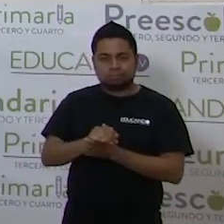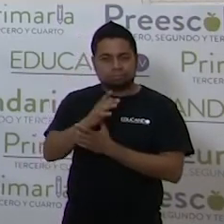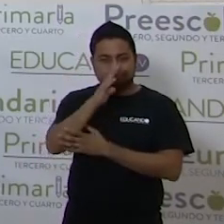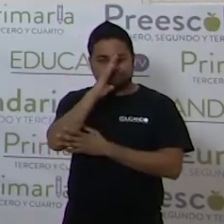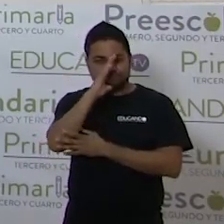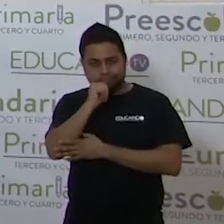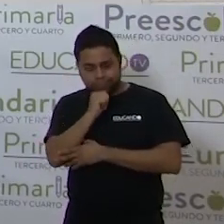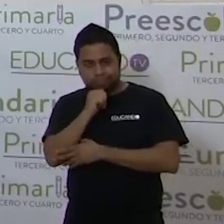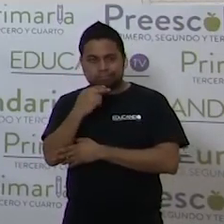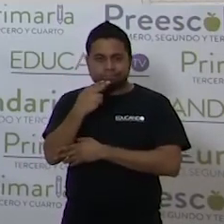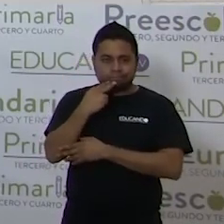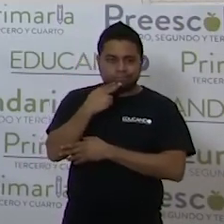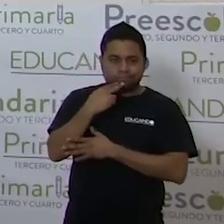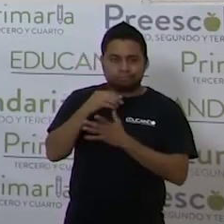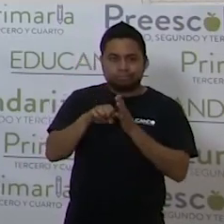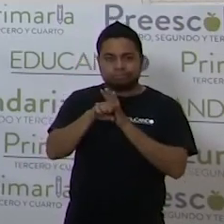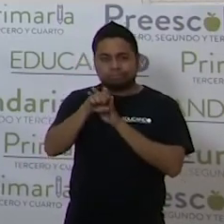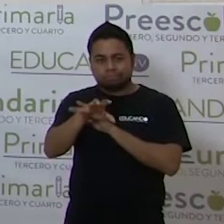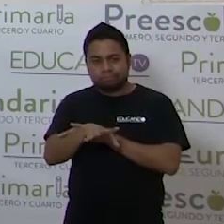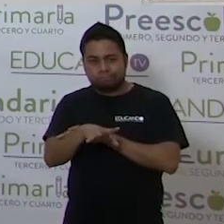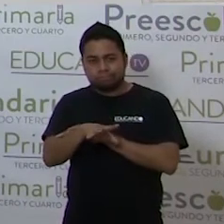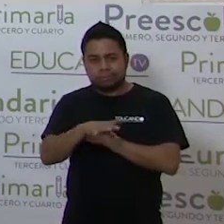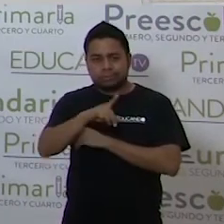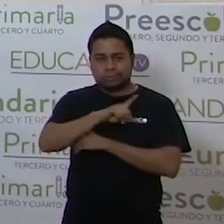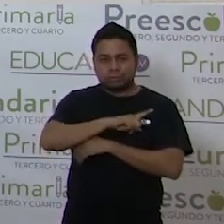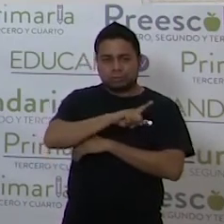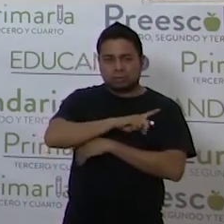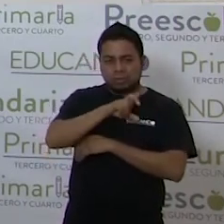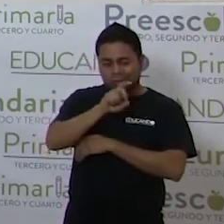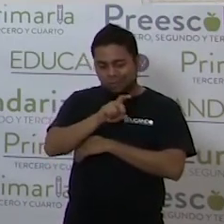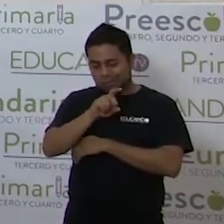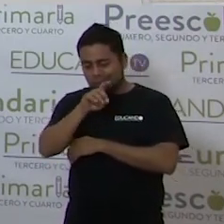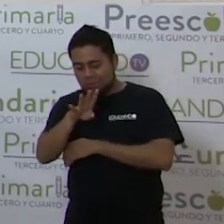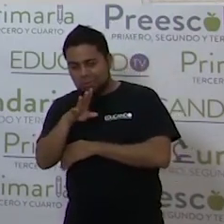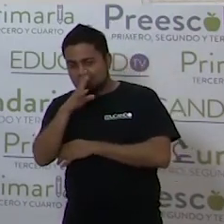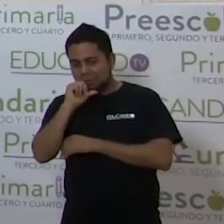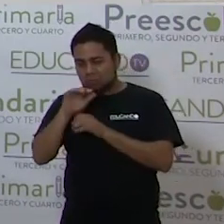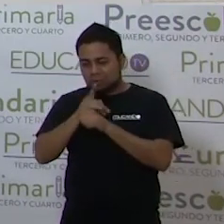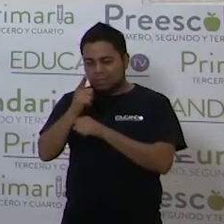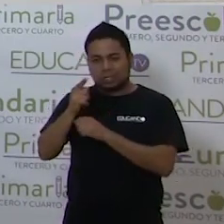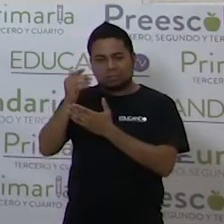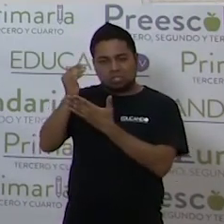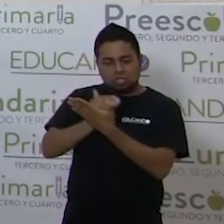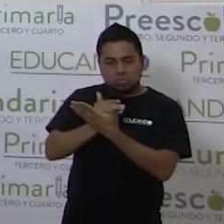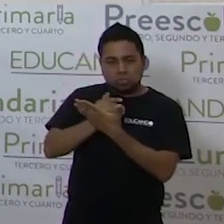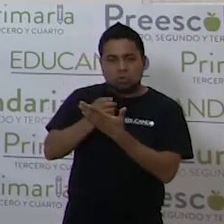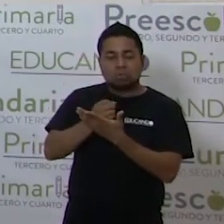el el cb 34 porque es mena cuantas veces